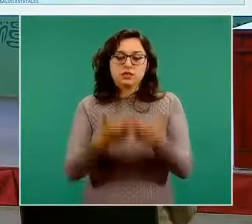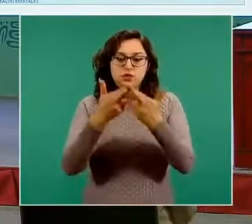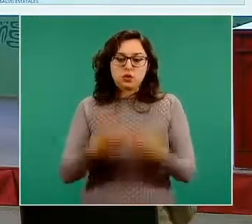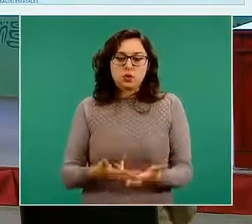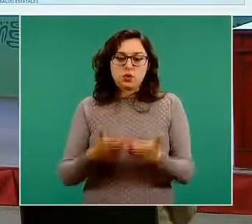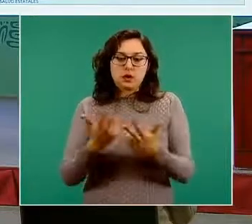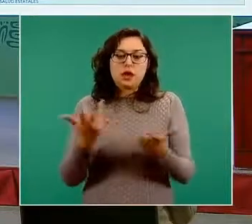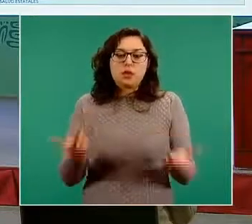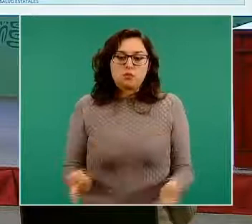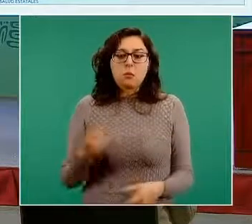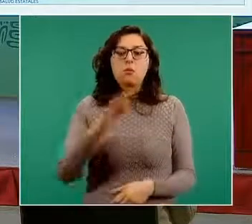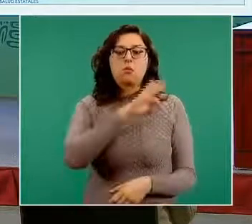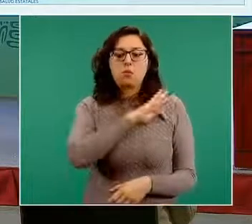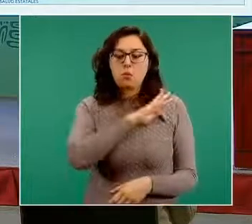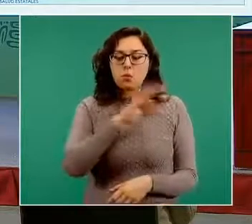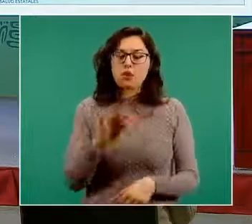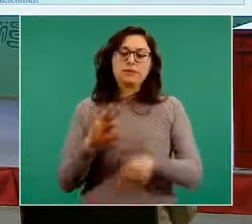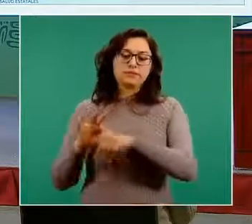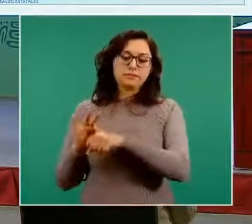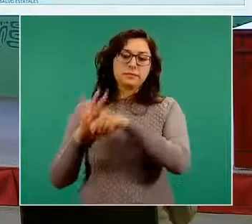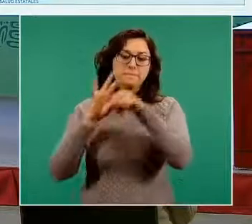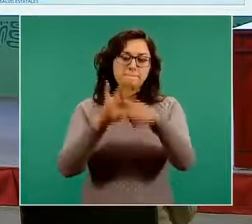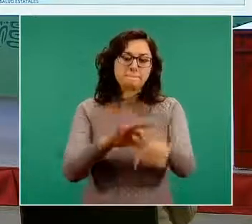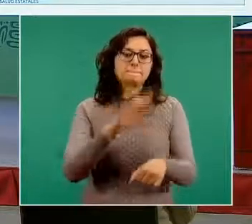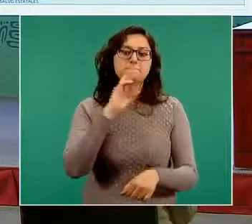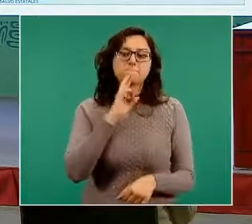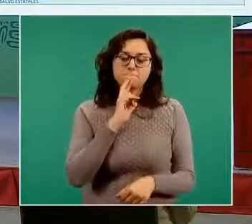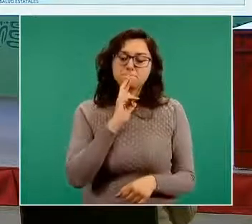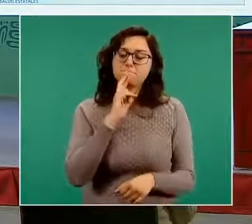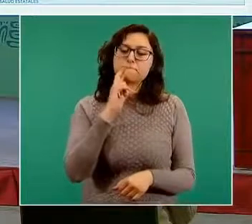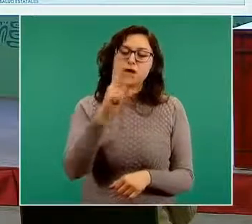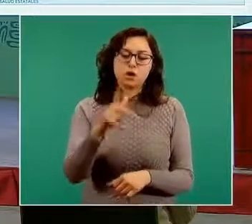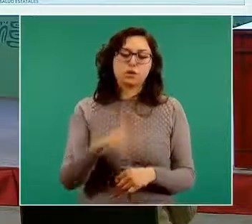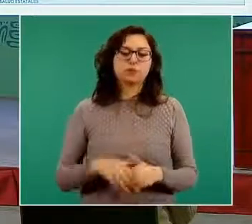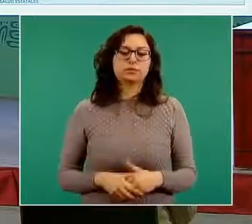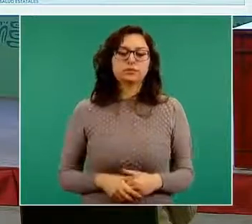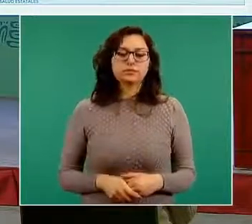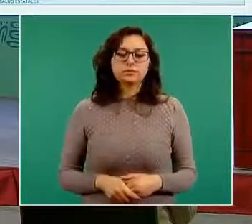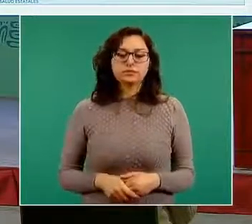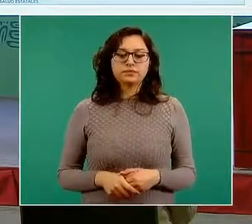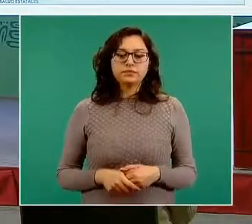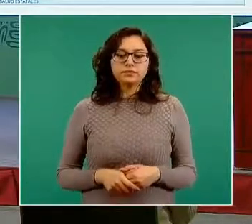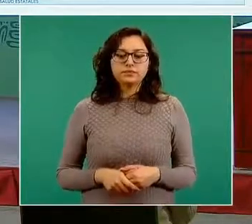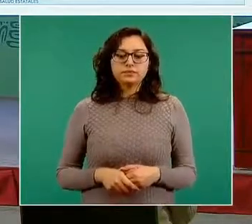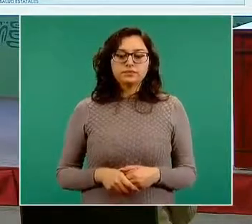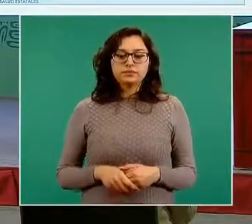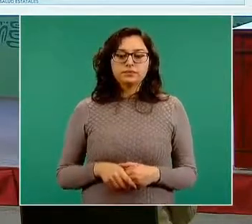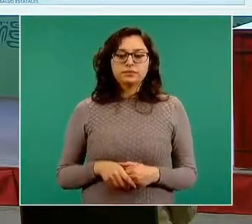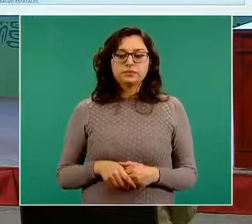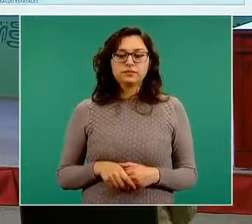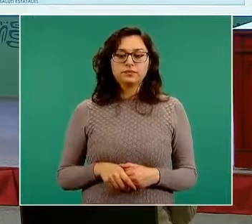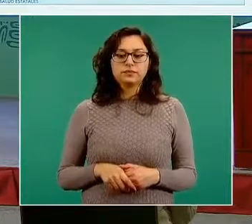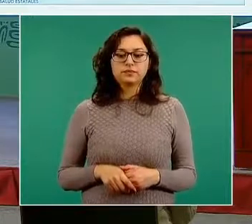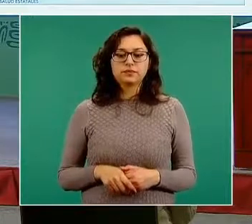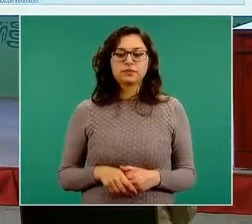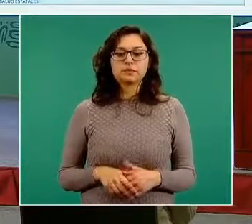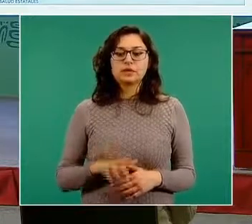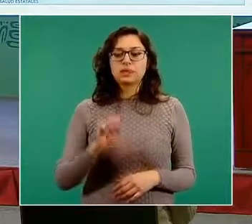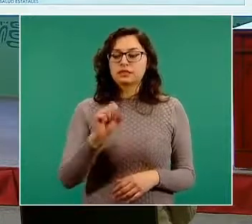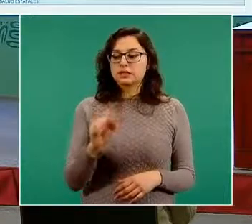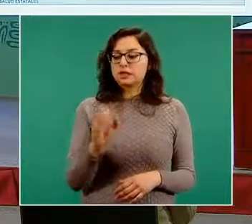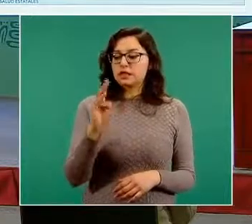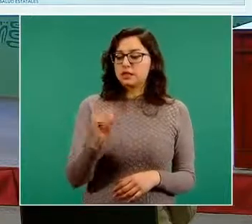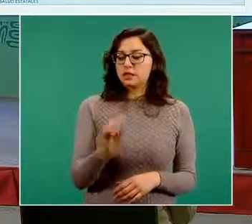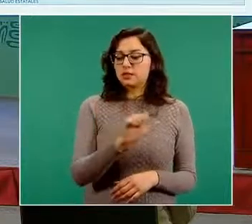tanto pueden hacer una referencia más oportuna de los pacientes que así lo necesitan. En el siguiente rango, es decir, entre 69